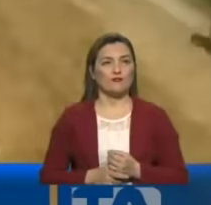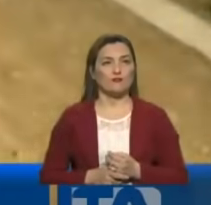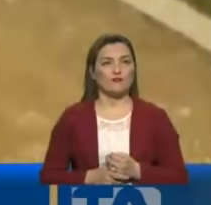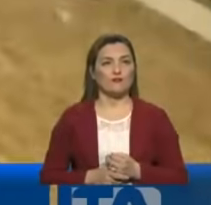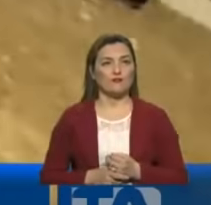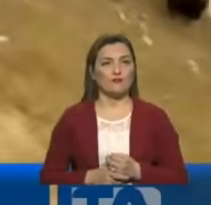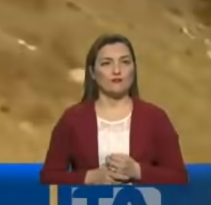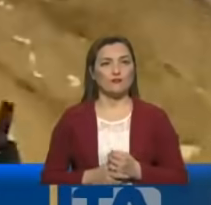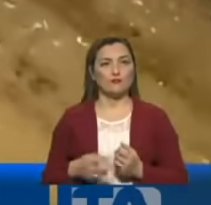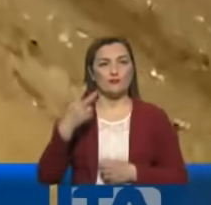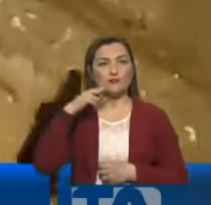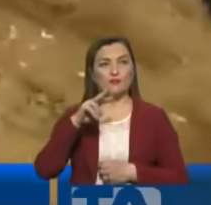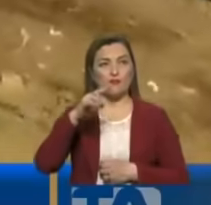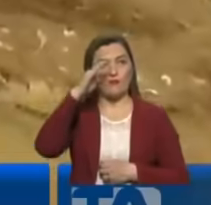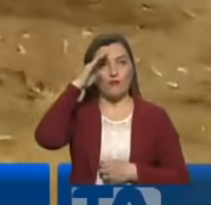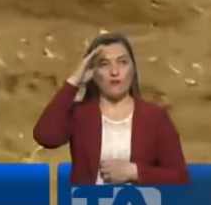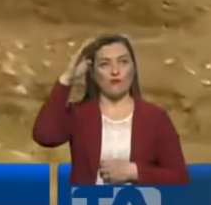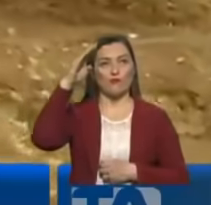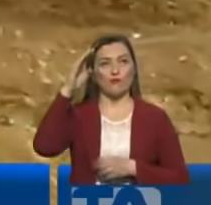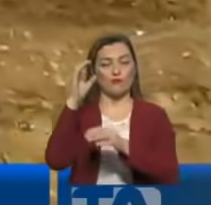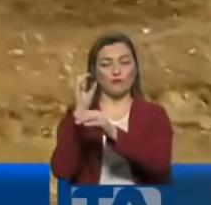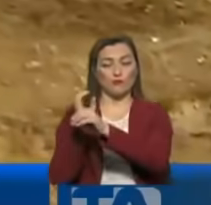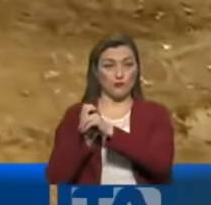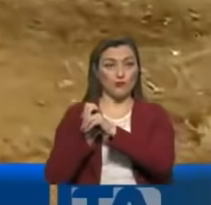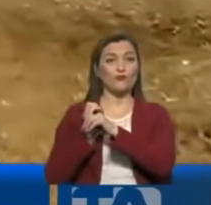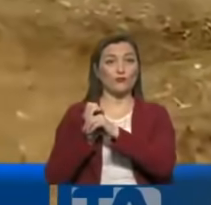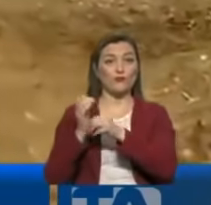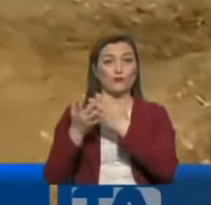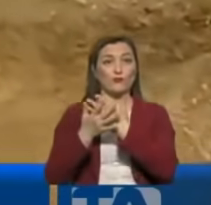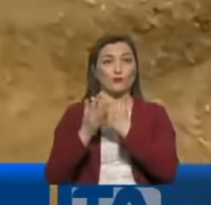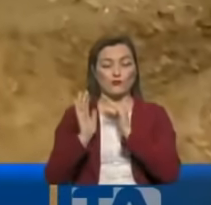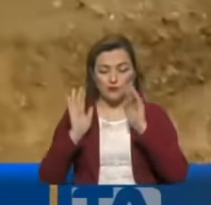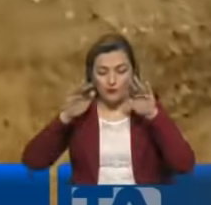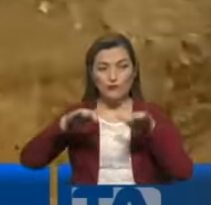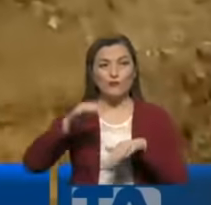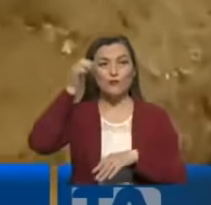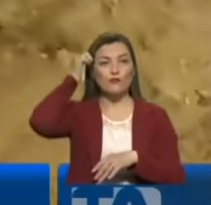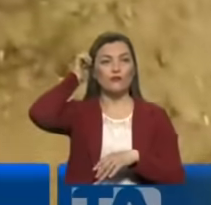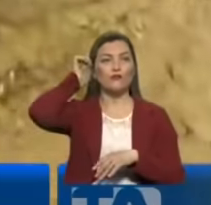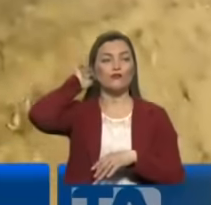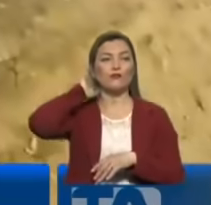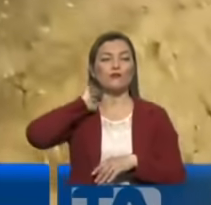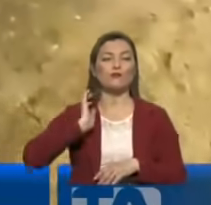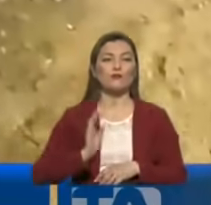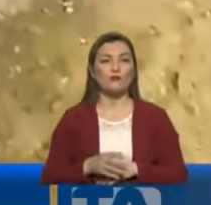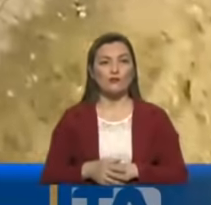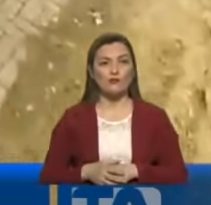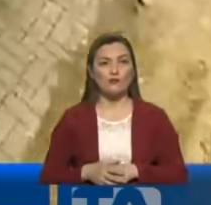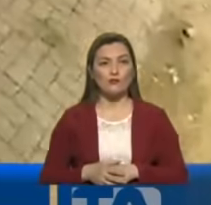imágenes se observa cuando los uniformados obligan a los reos a acostarse y